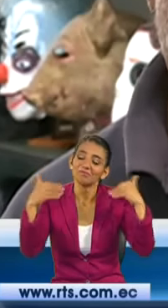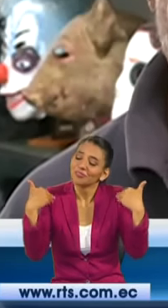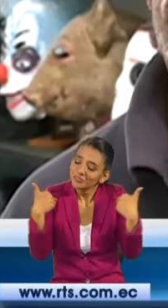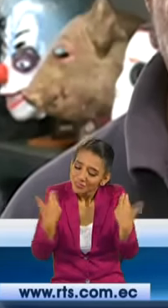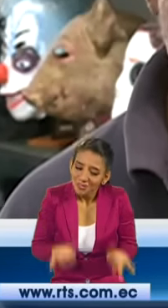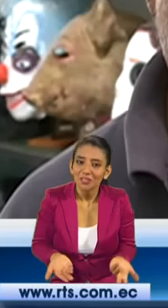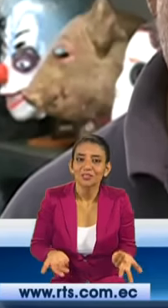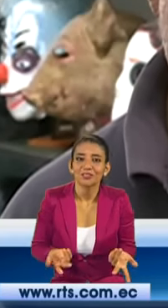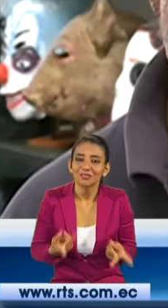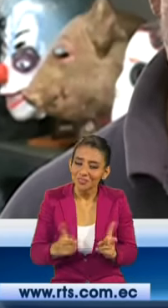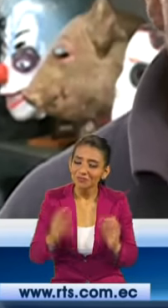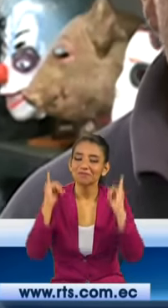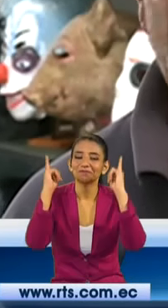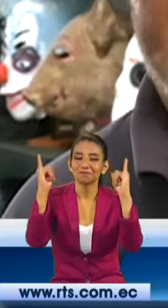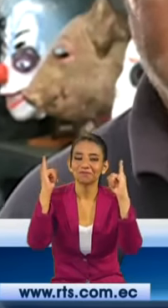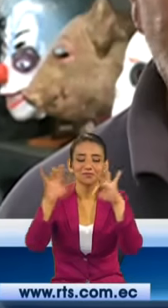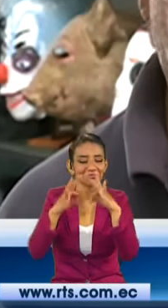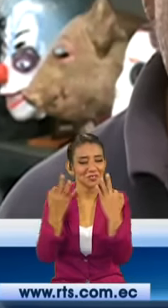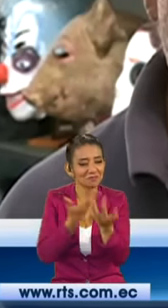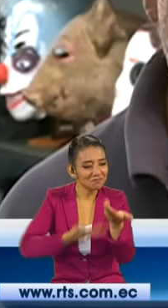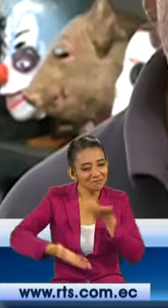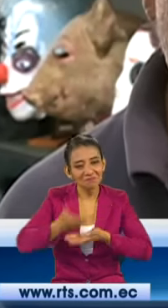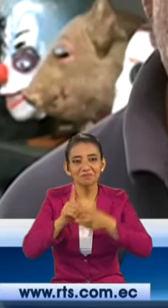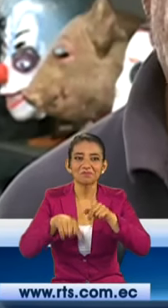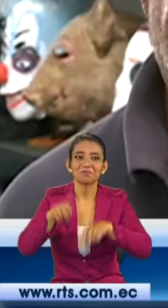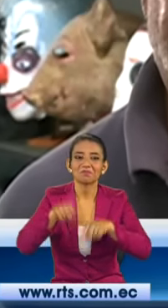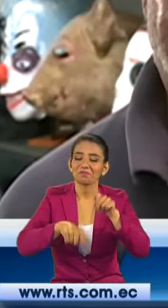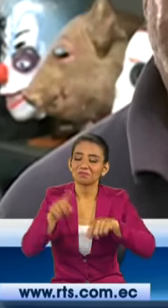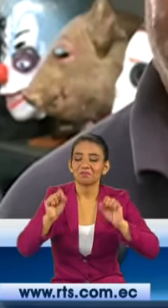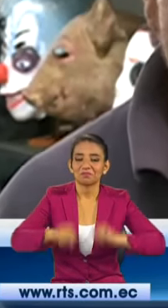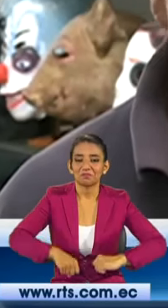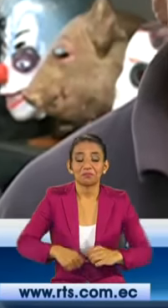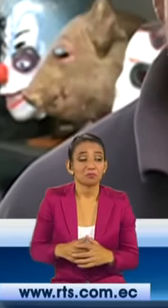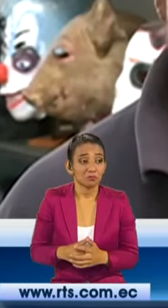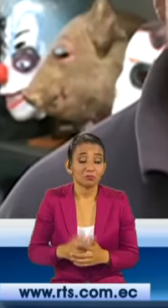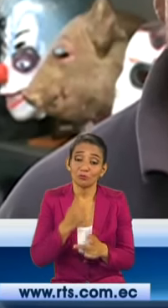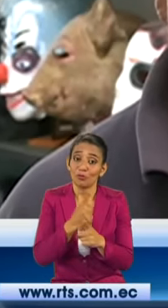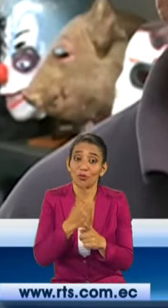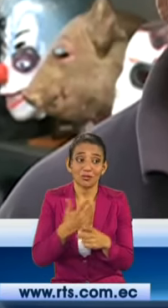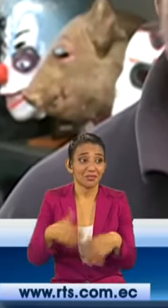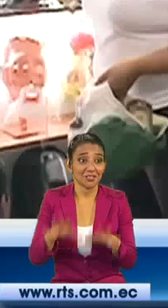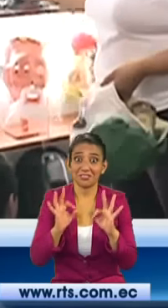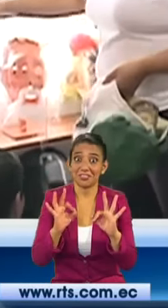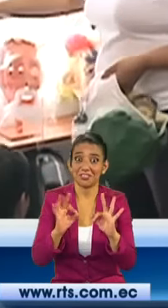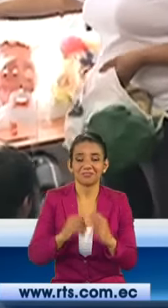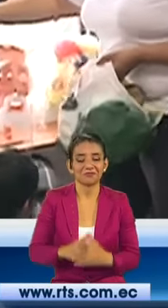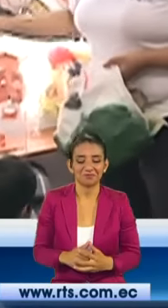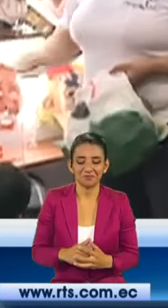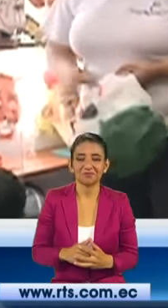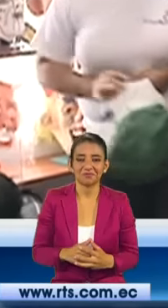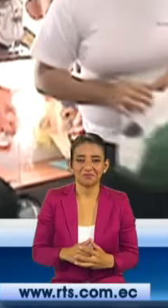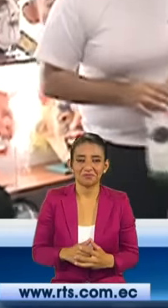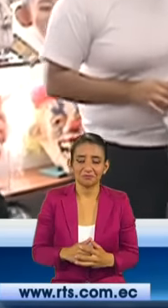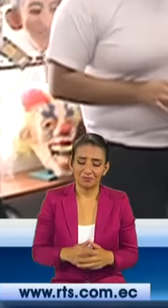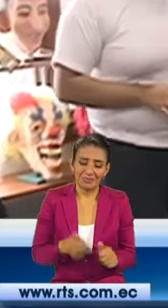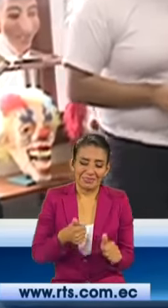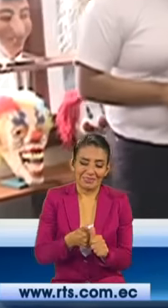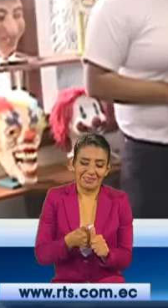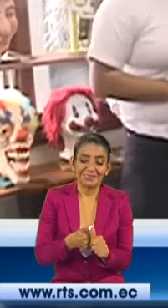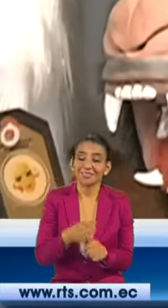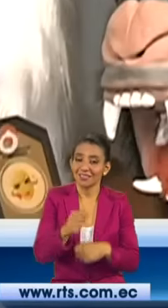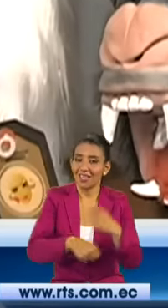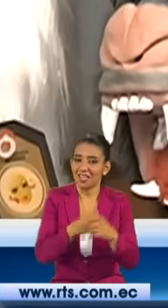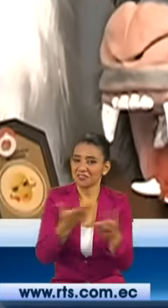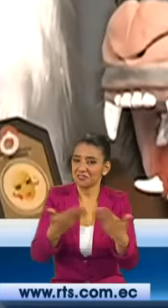alegría, con mucha diversión en familia, entre amigos, y para eso nos preparamos durante todo el año. Aunque faltan días para que culmine el